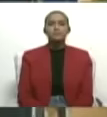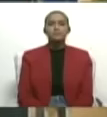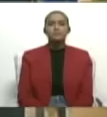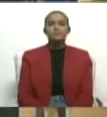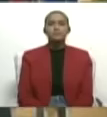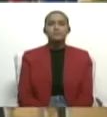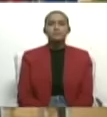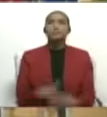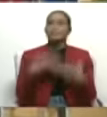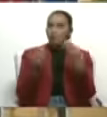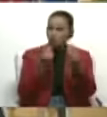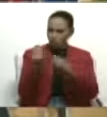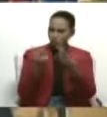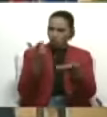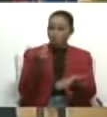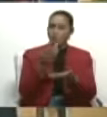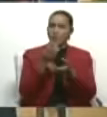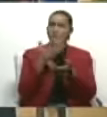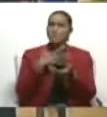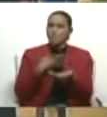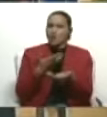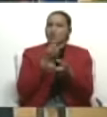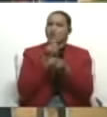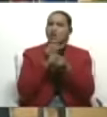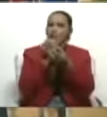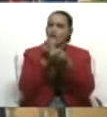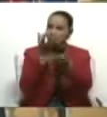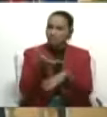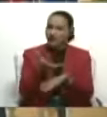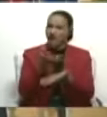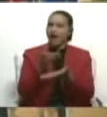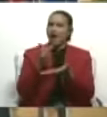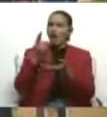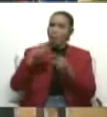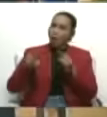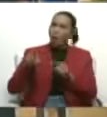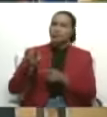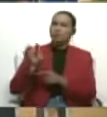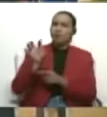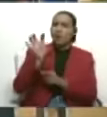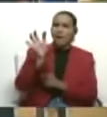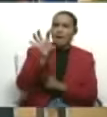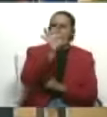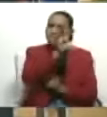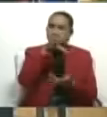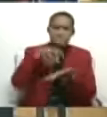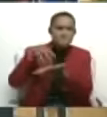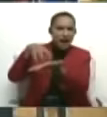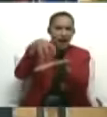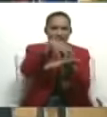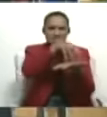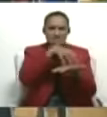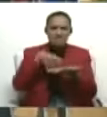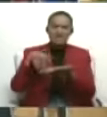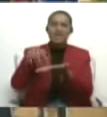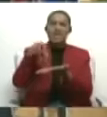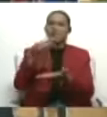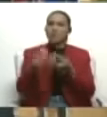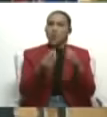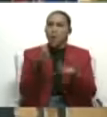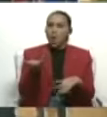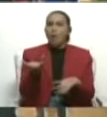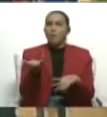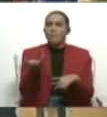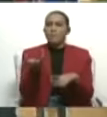comentar las declaraciones de otros países? Como antes, consideramos que es inaceptable de interferir